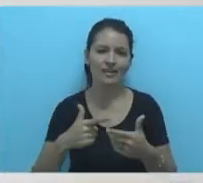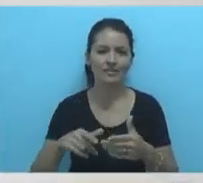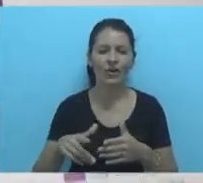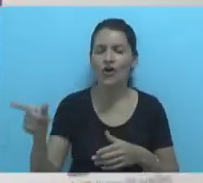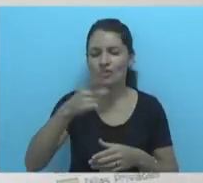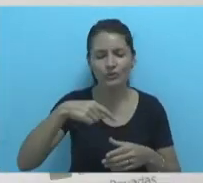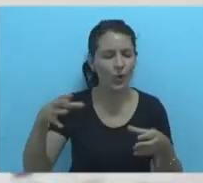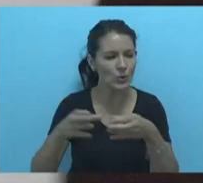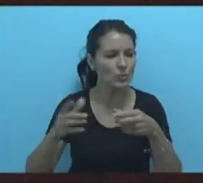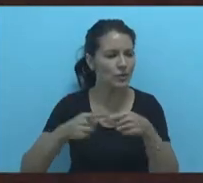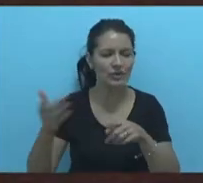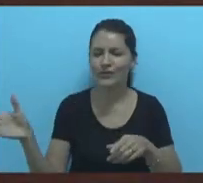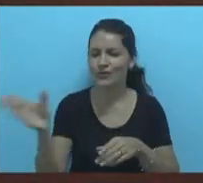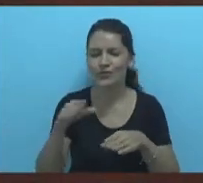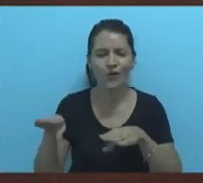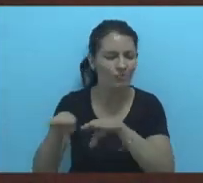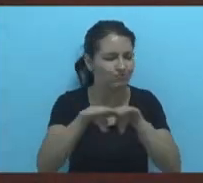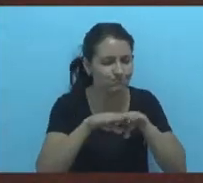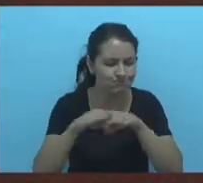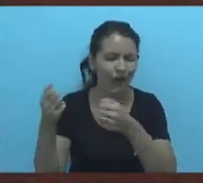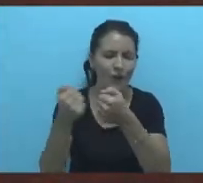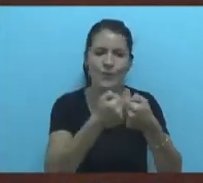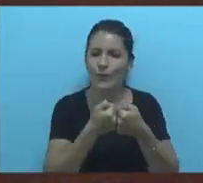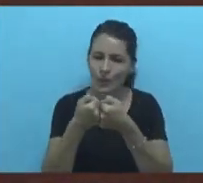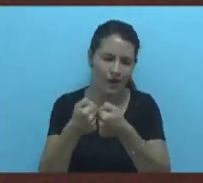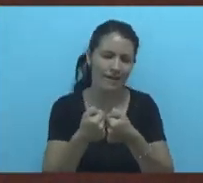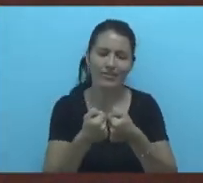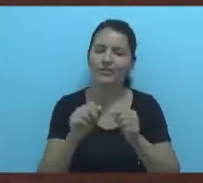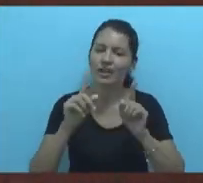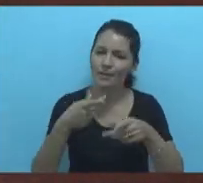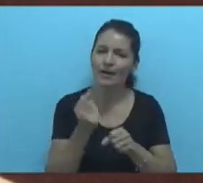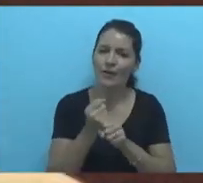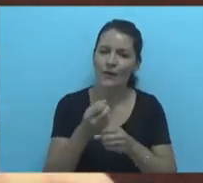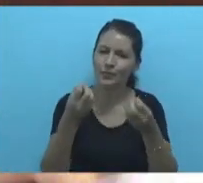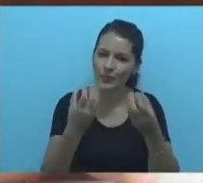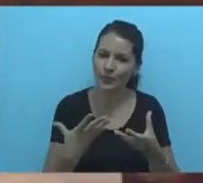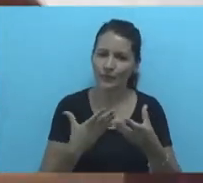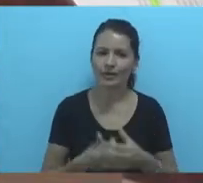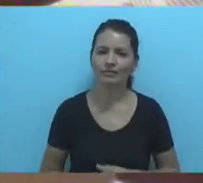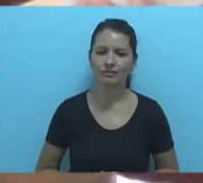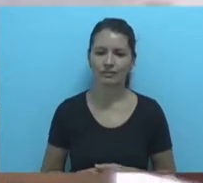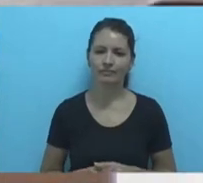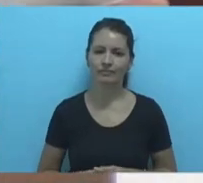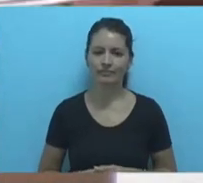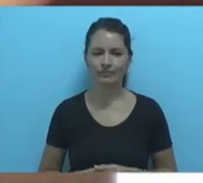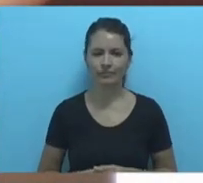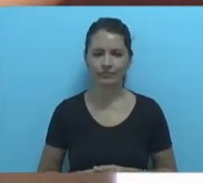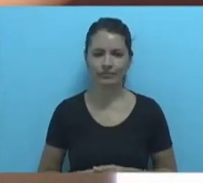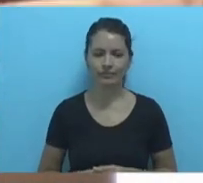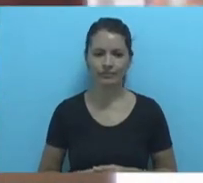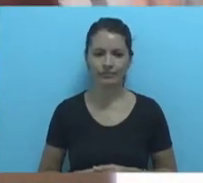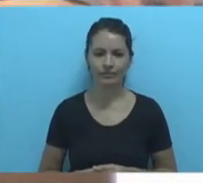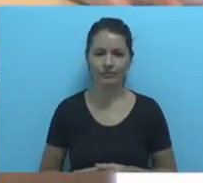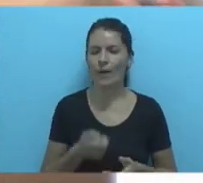las modificaciones que también se han hecho, más precisamente la que incorporó el diputado Juan